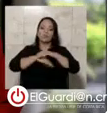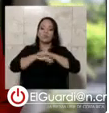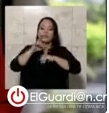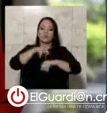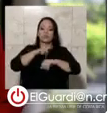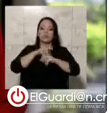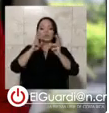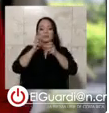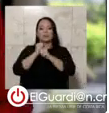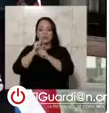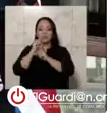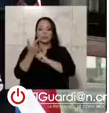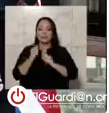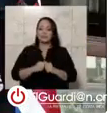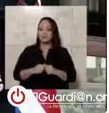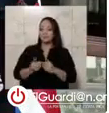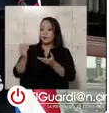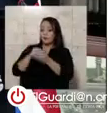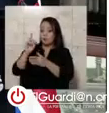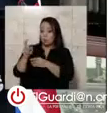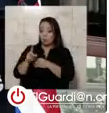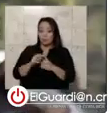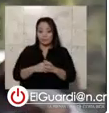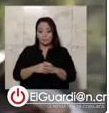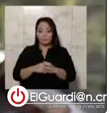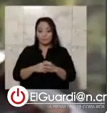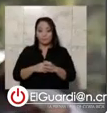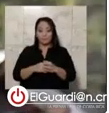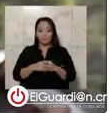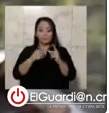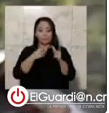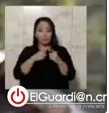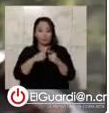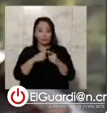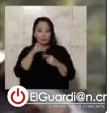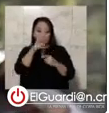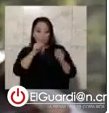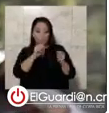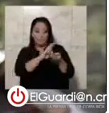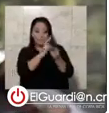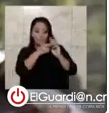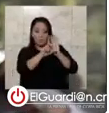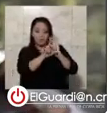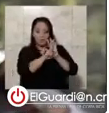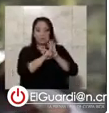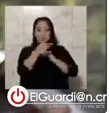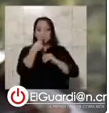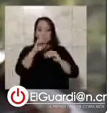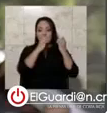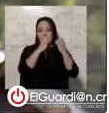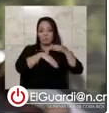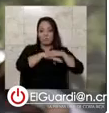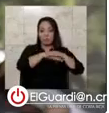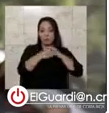con la seguridad social. Su repregunta. Claro, sería necesario entonces una reforma a la ley, porque como usted dice, los equipos de fútbol lo han vivido en